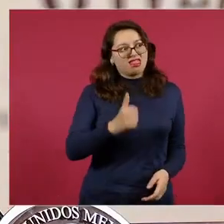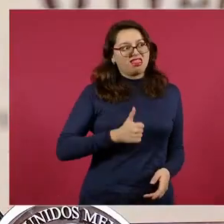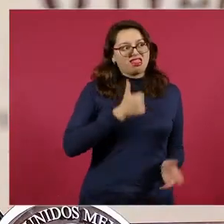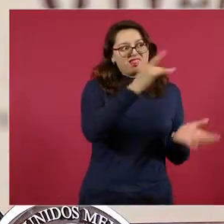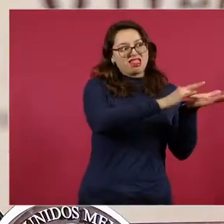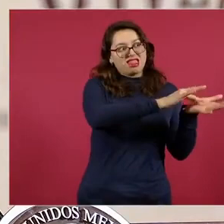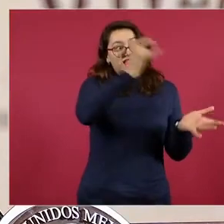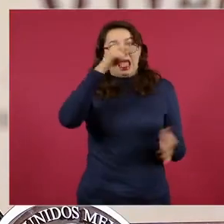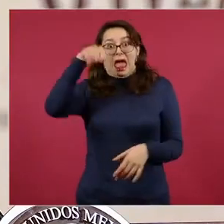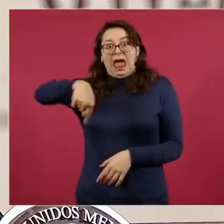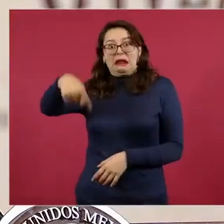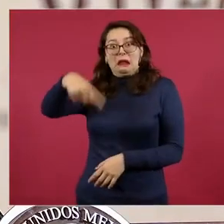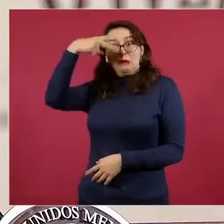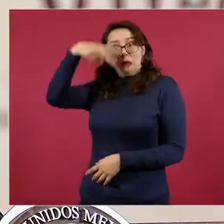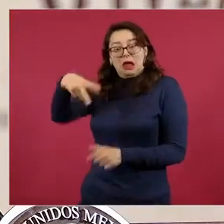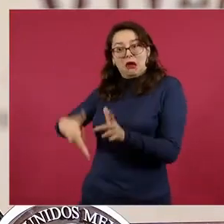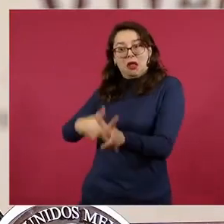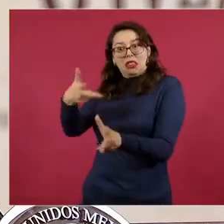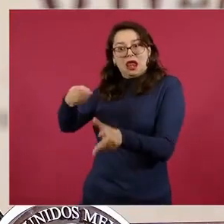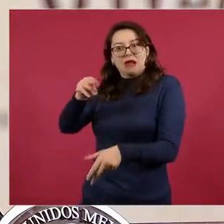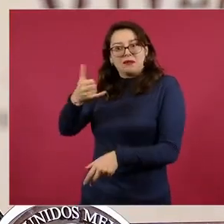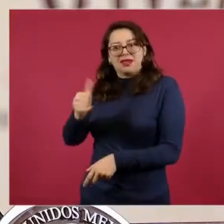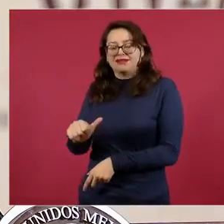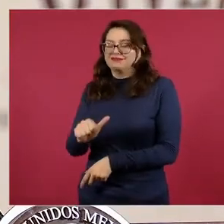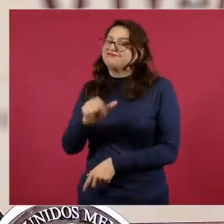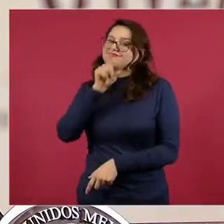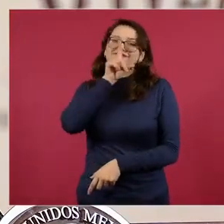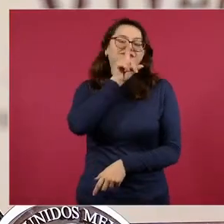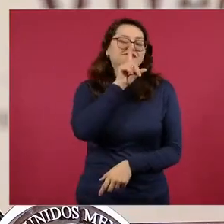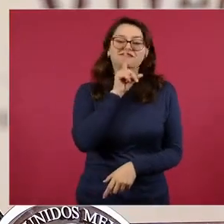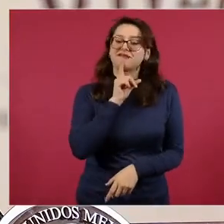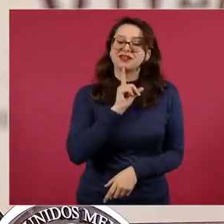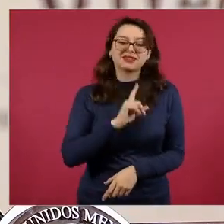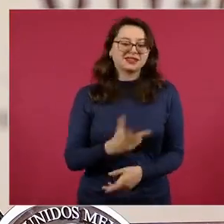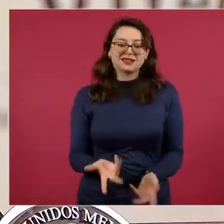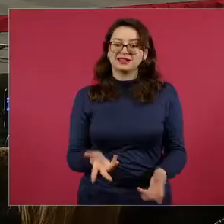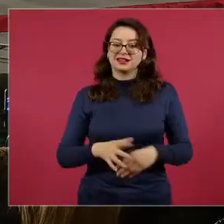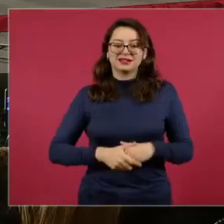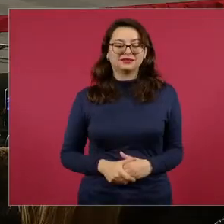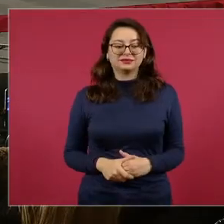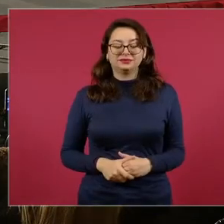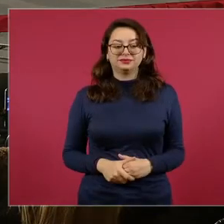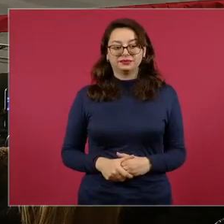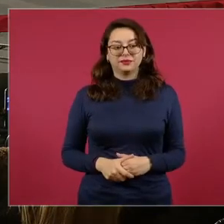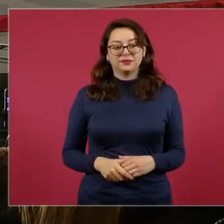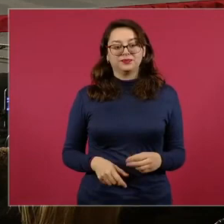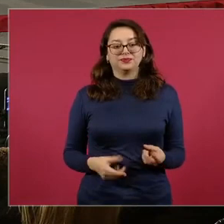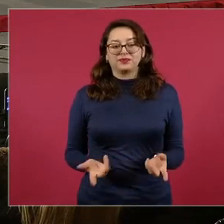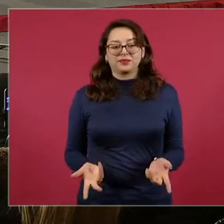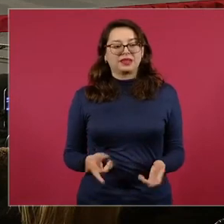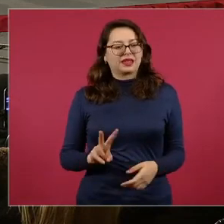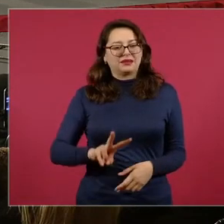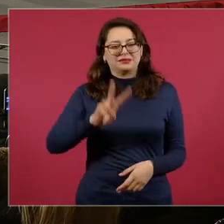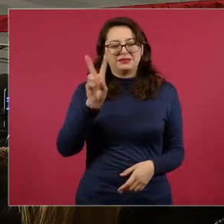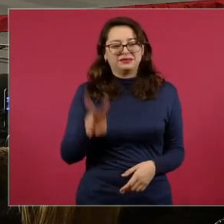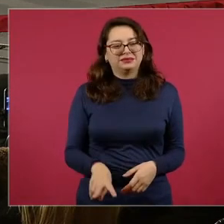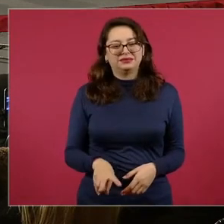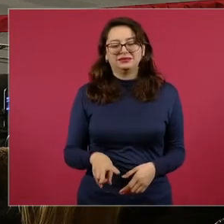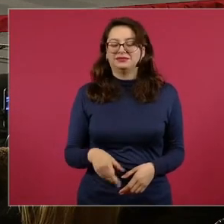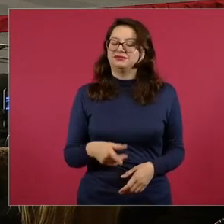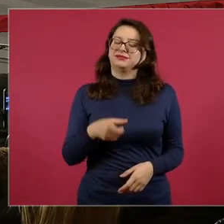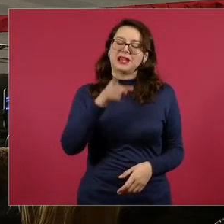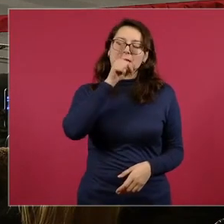los límites los rebasaron. Pero vamos con la tercera, porque esto ya es el colmo. Ustedes lo vieron